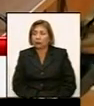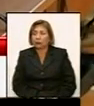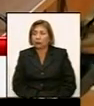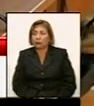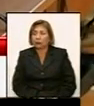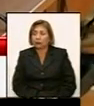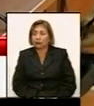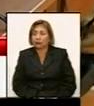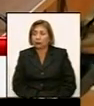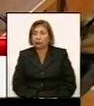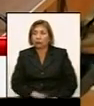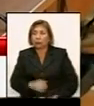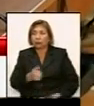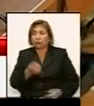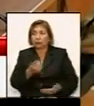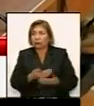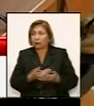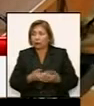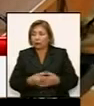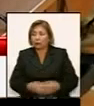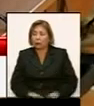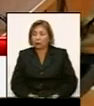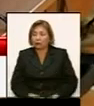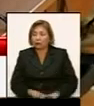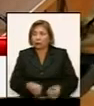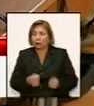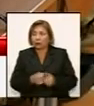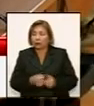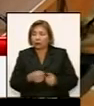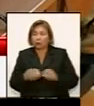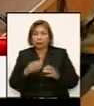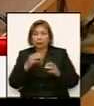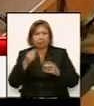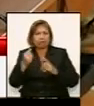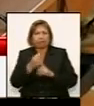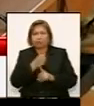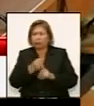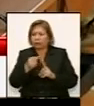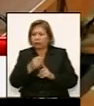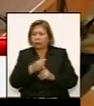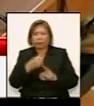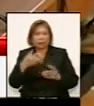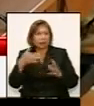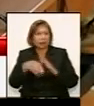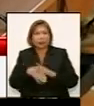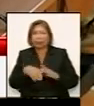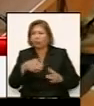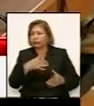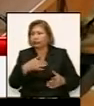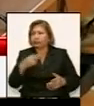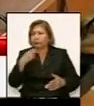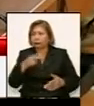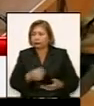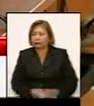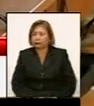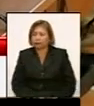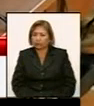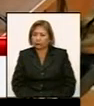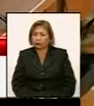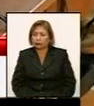Bueno, otro de nuestros hallazgos fue que este tipo de violencia atenta contra la libertad de expresión de las